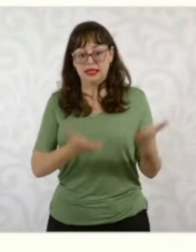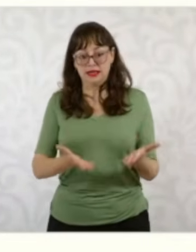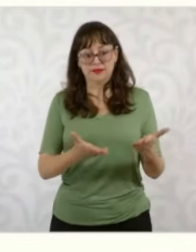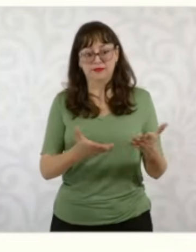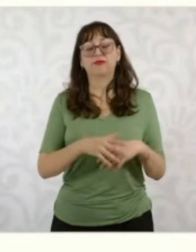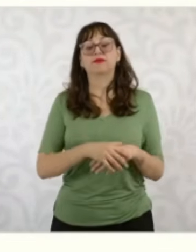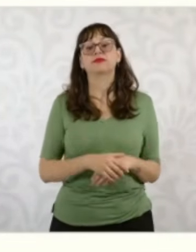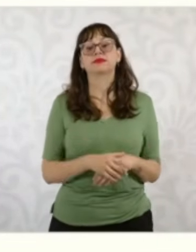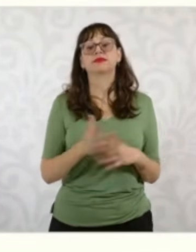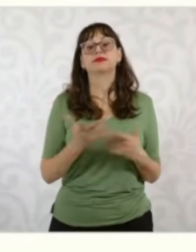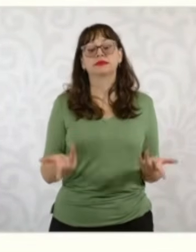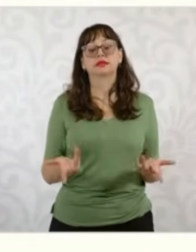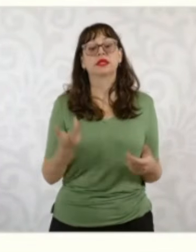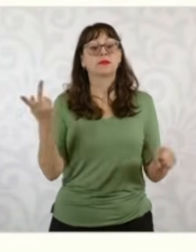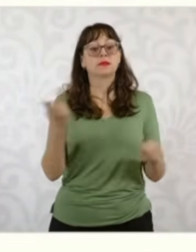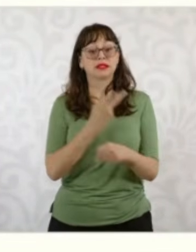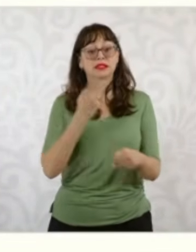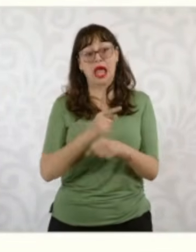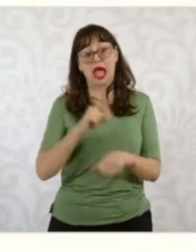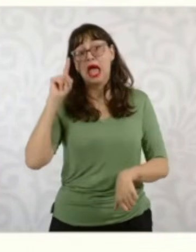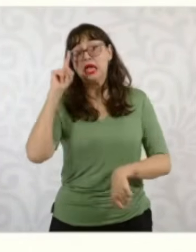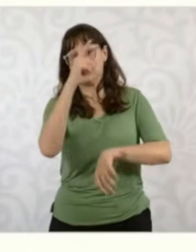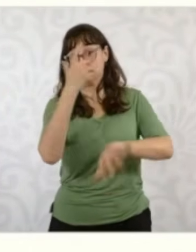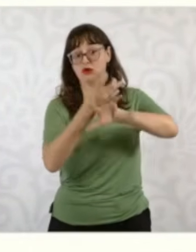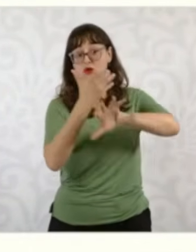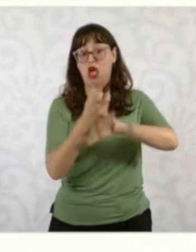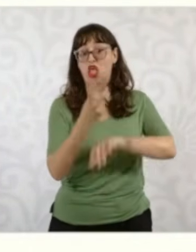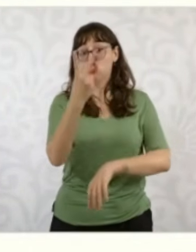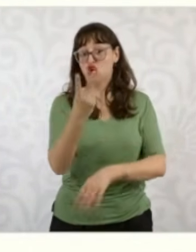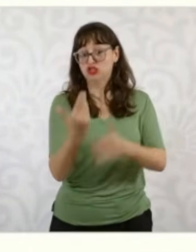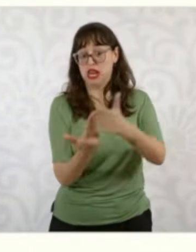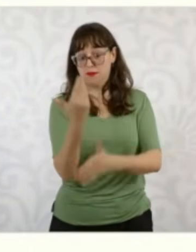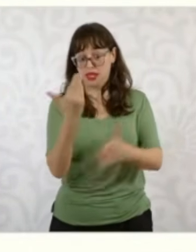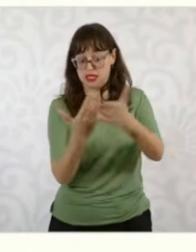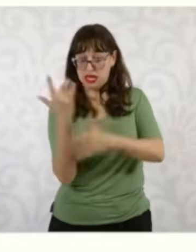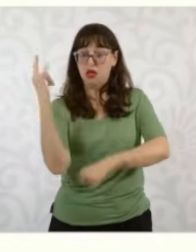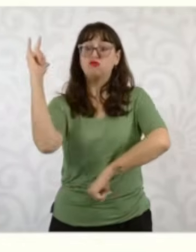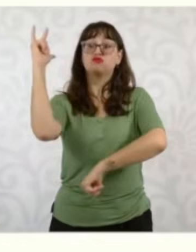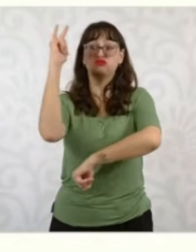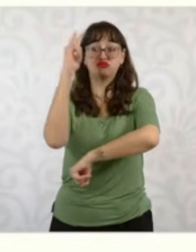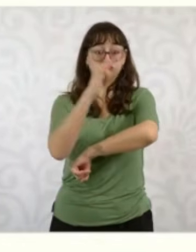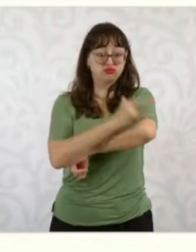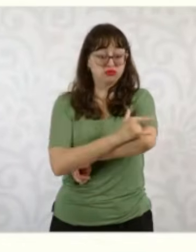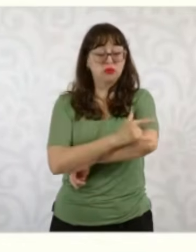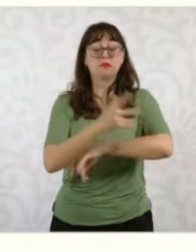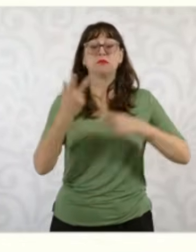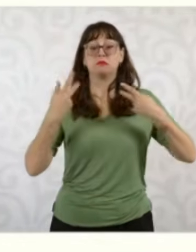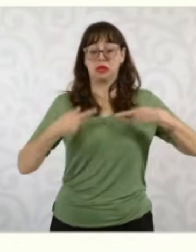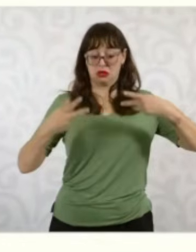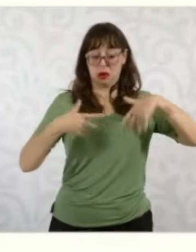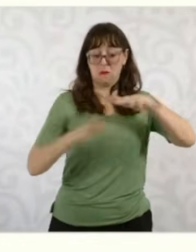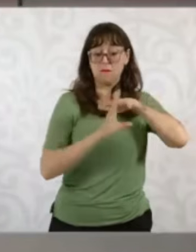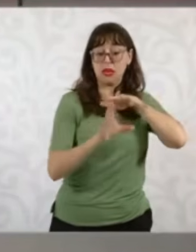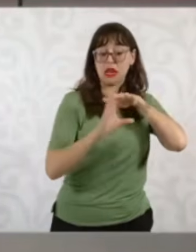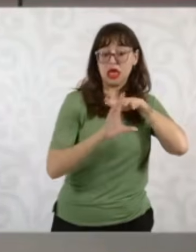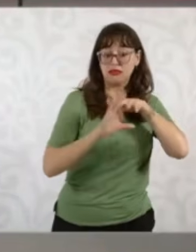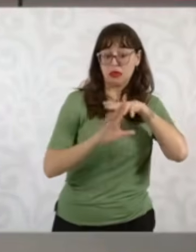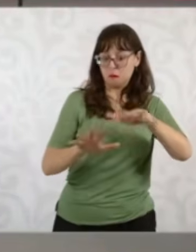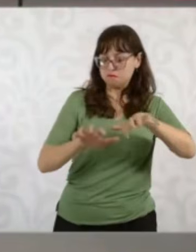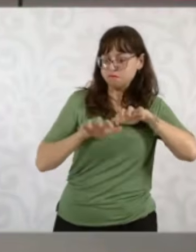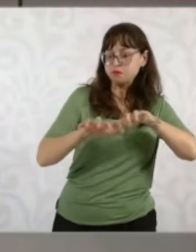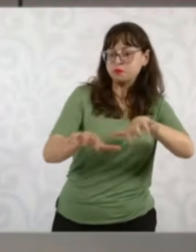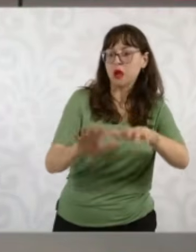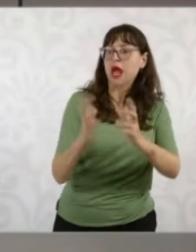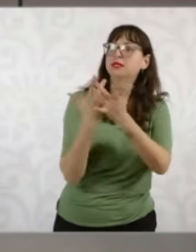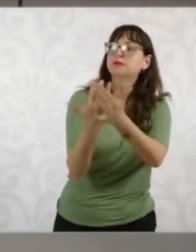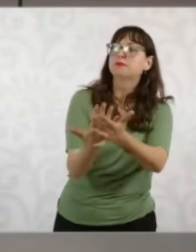de la tormenta, llega y es recibida por muchos de nuestros paisanos, quienes esperaron horas para